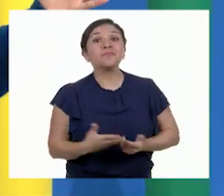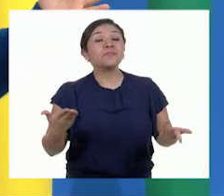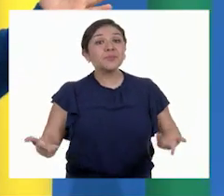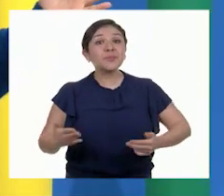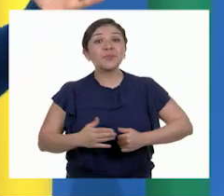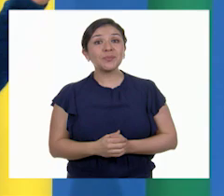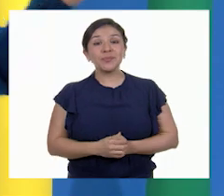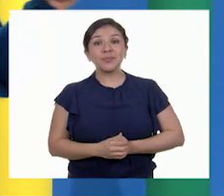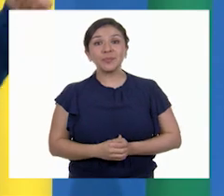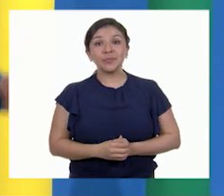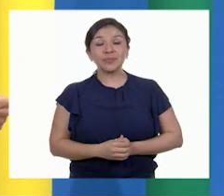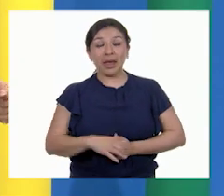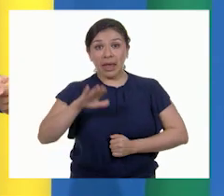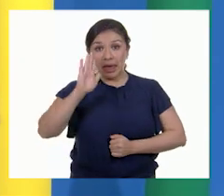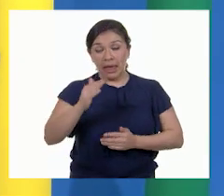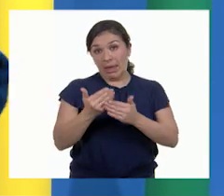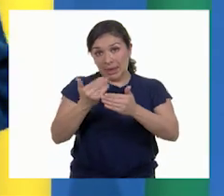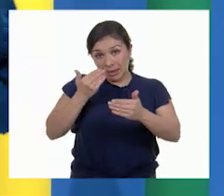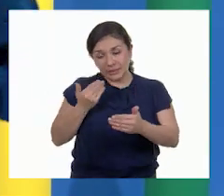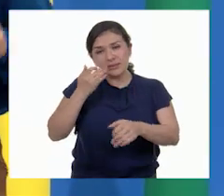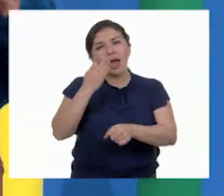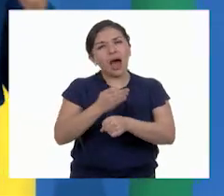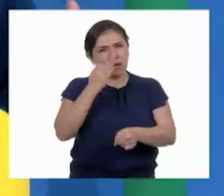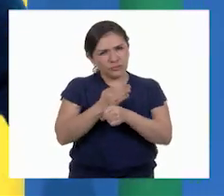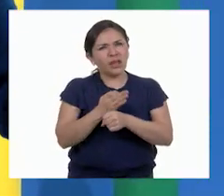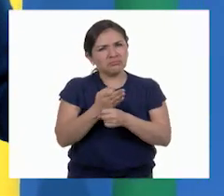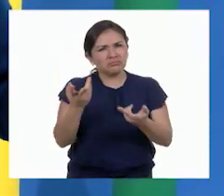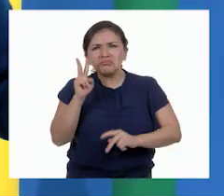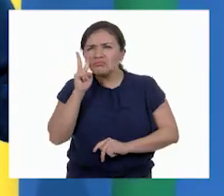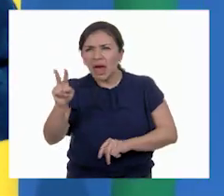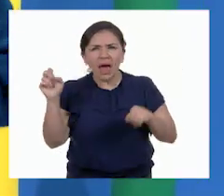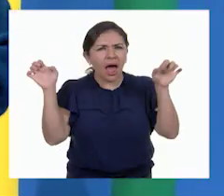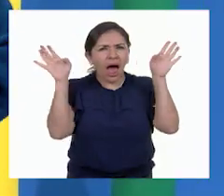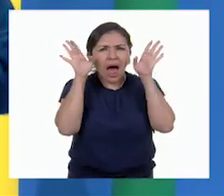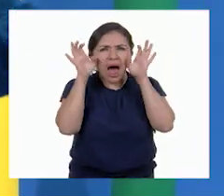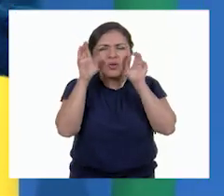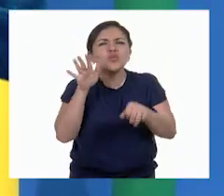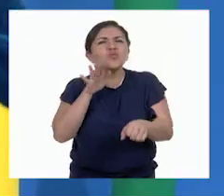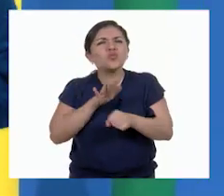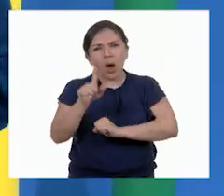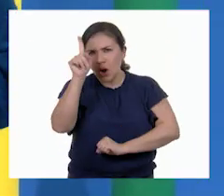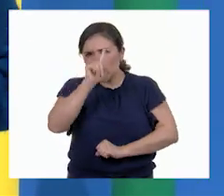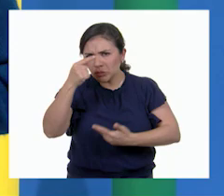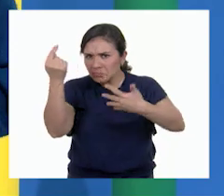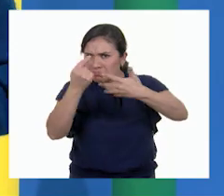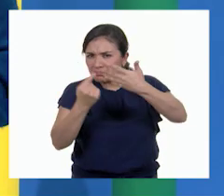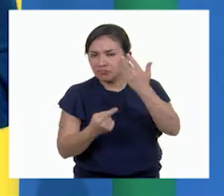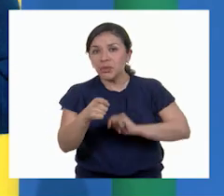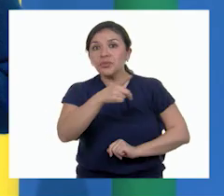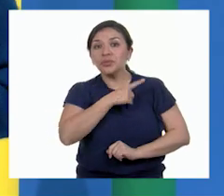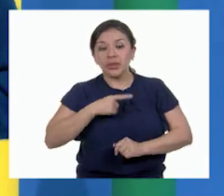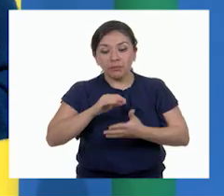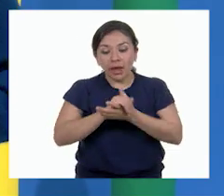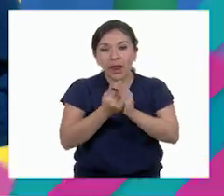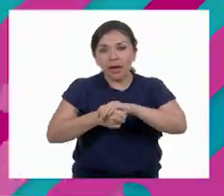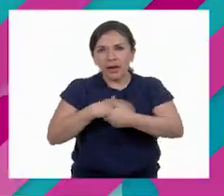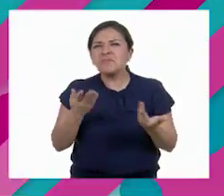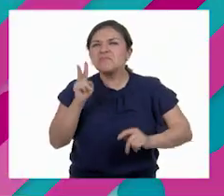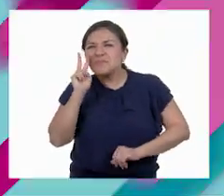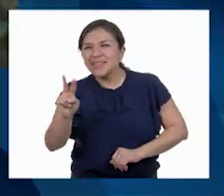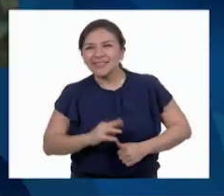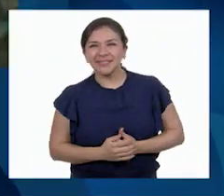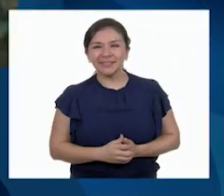bueno, antes que nada, vamos con Ajo Listo, porque él nos tiene unas indicaciones de cómo lavarnos las manos.